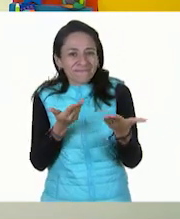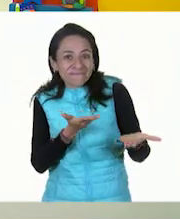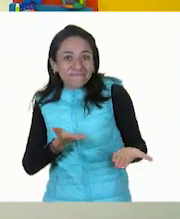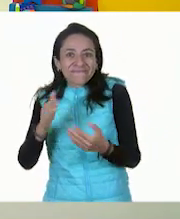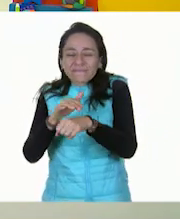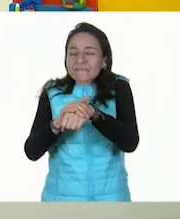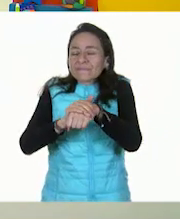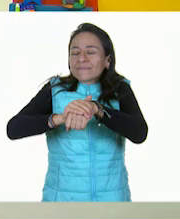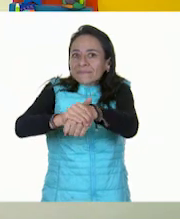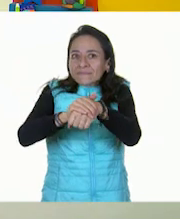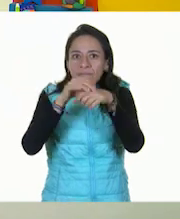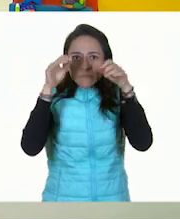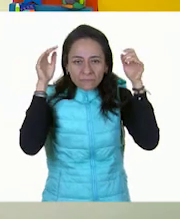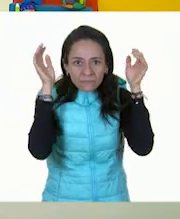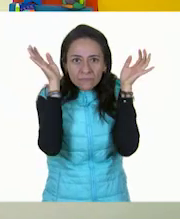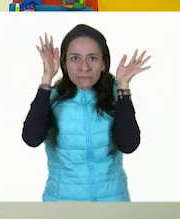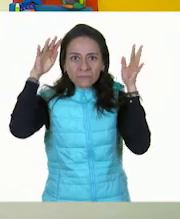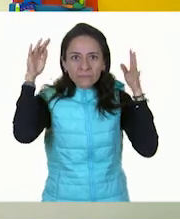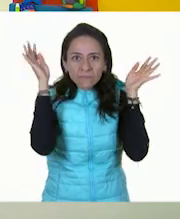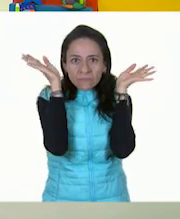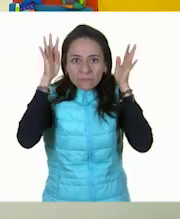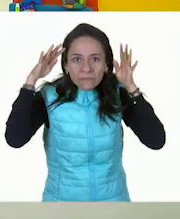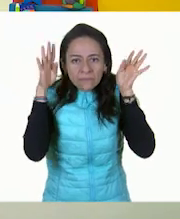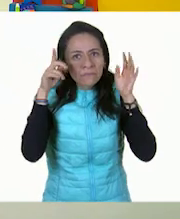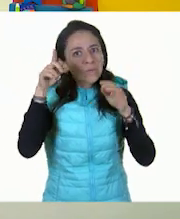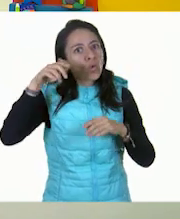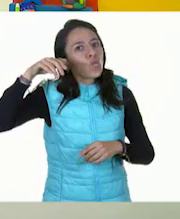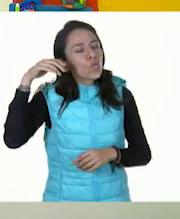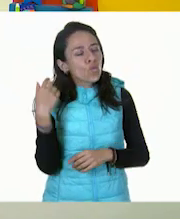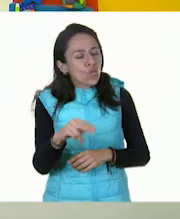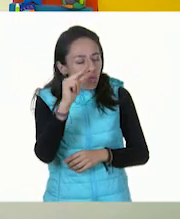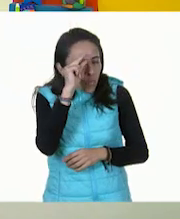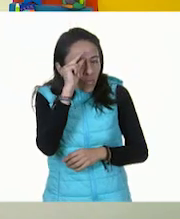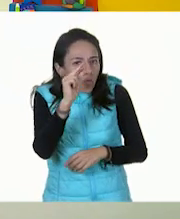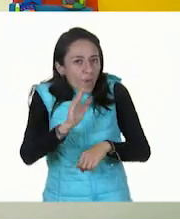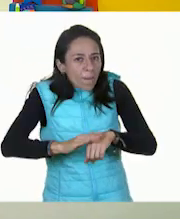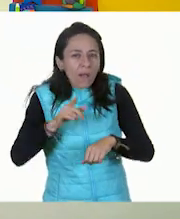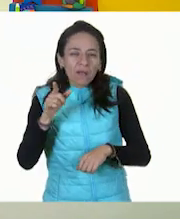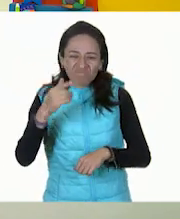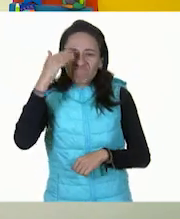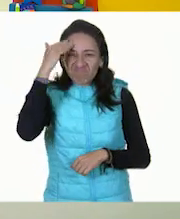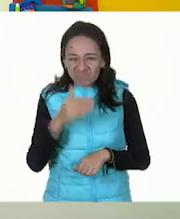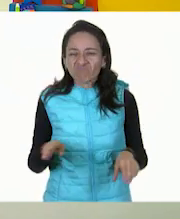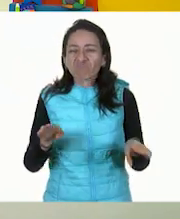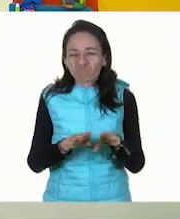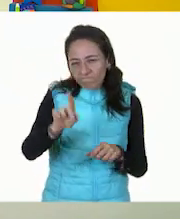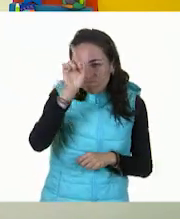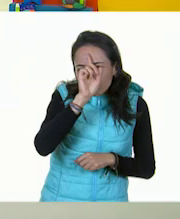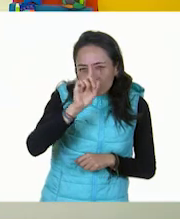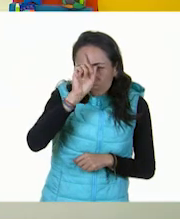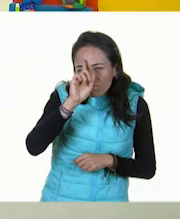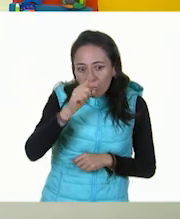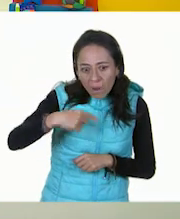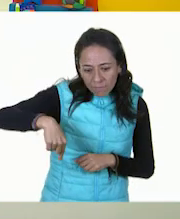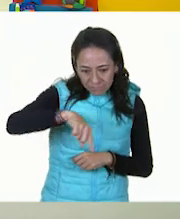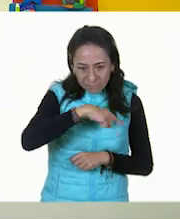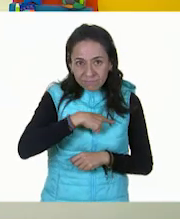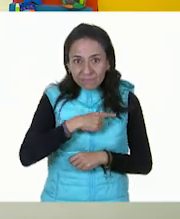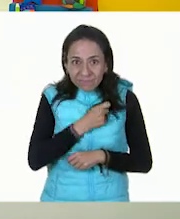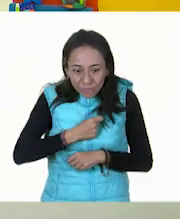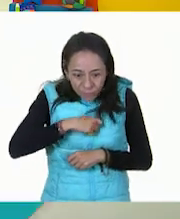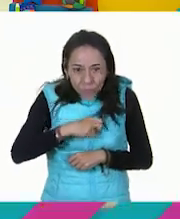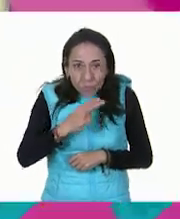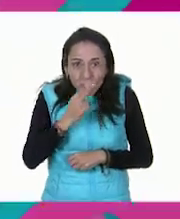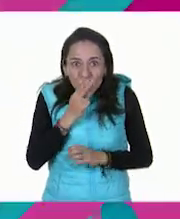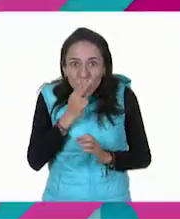ajolote más listo. ¡Sí! Y tiene consejos para cuidar nuestra salud y tener una gran actitud. Ay, pues muy bien, vamos